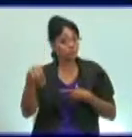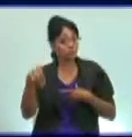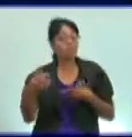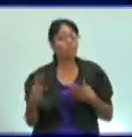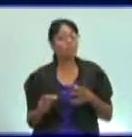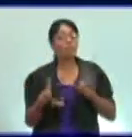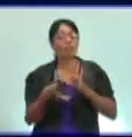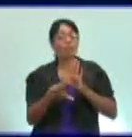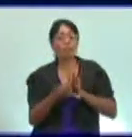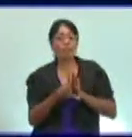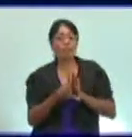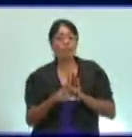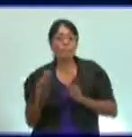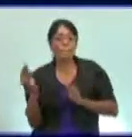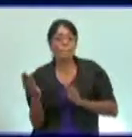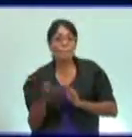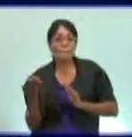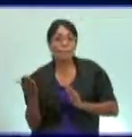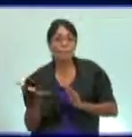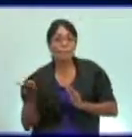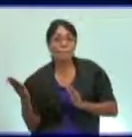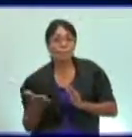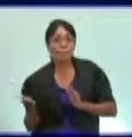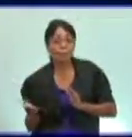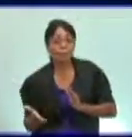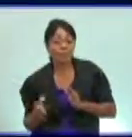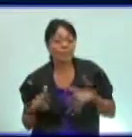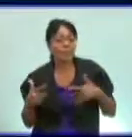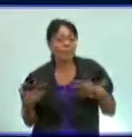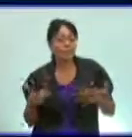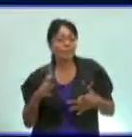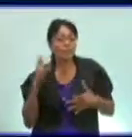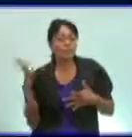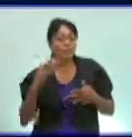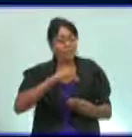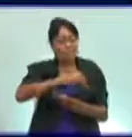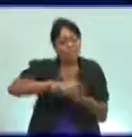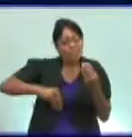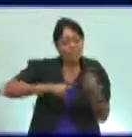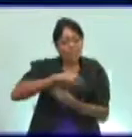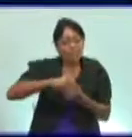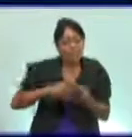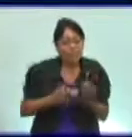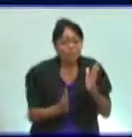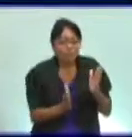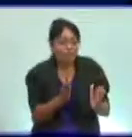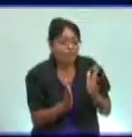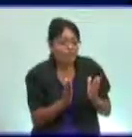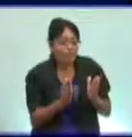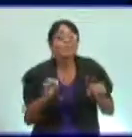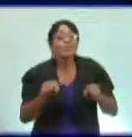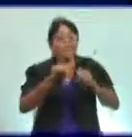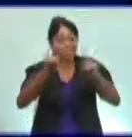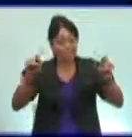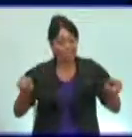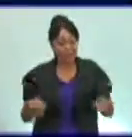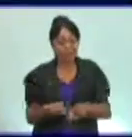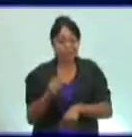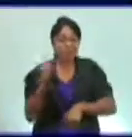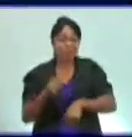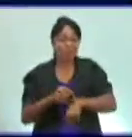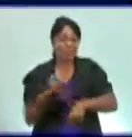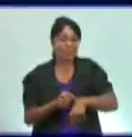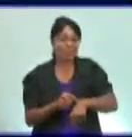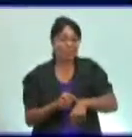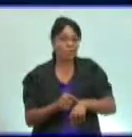ritmo, que expresa los cambios cíclicos o periódicos que se presentan en un espacio de tiempo determinado. Cambios